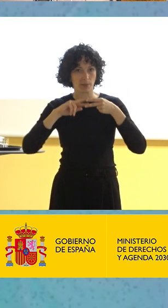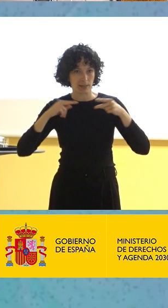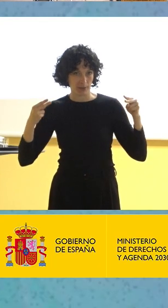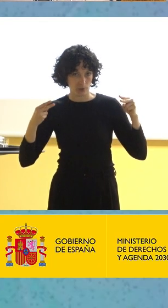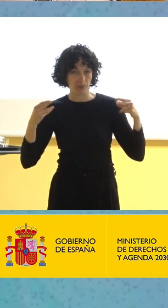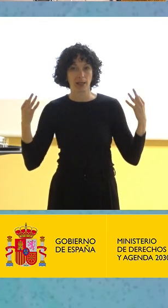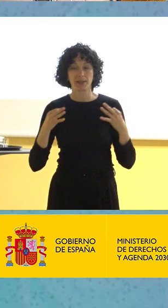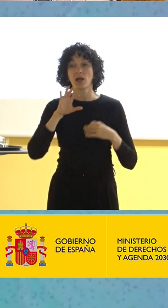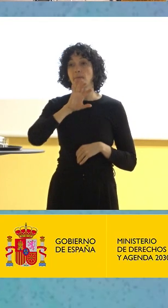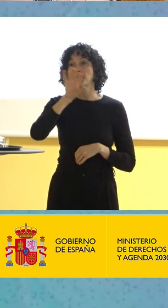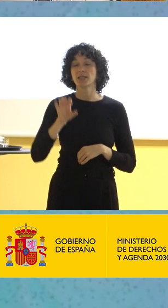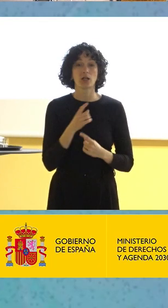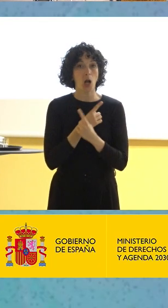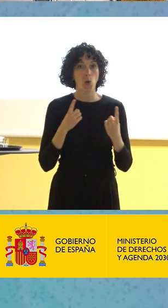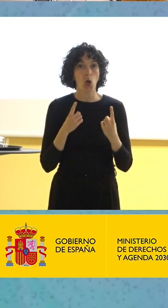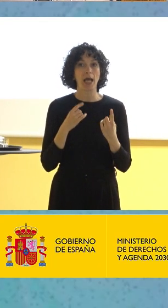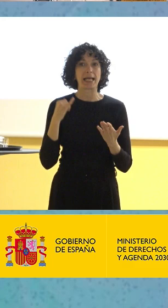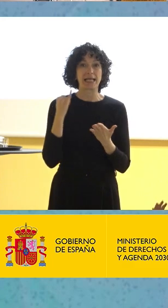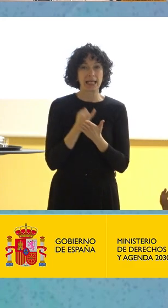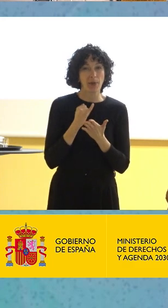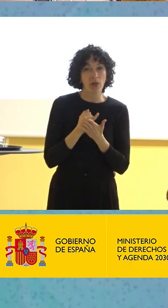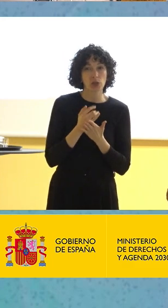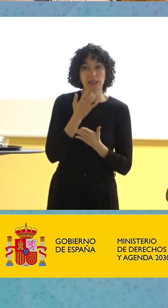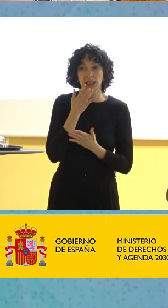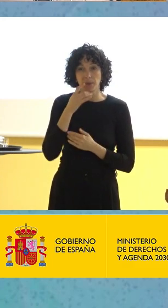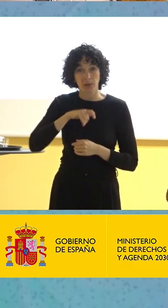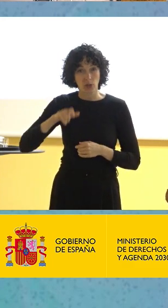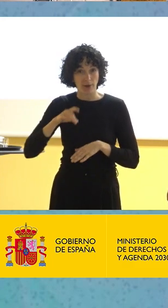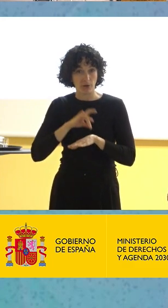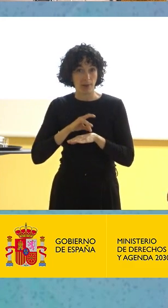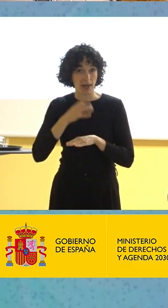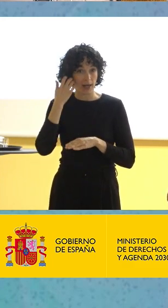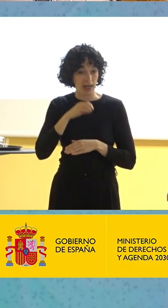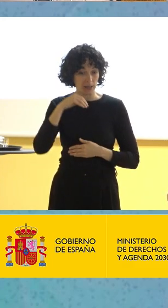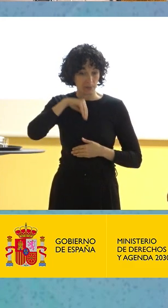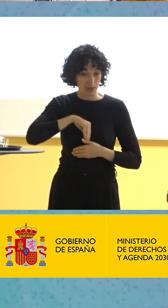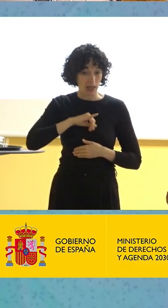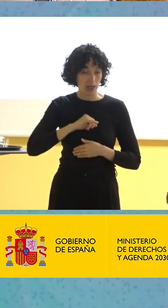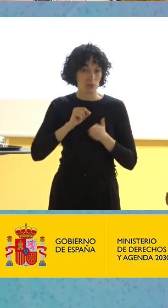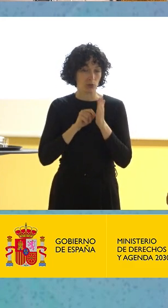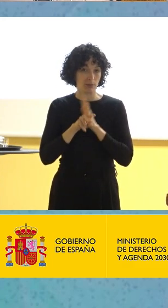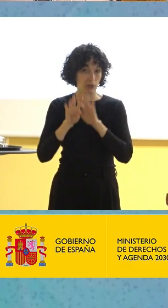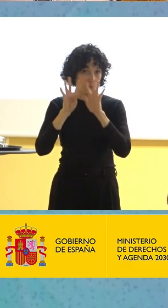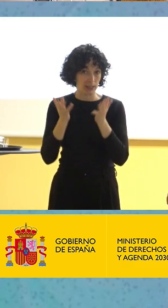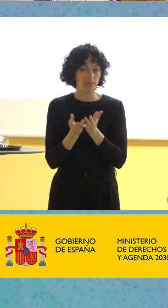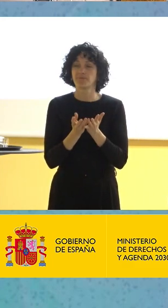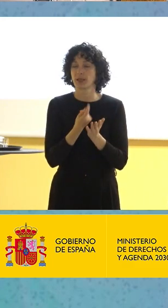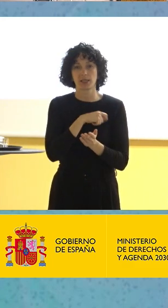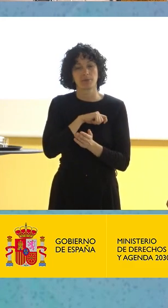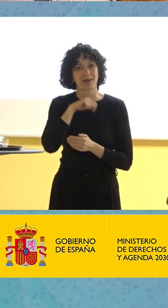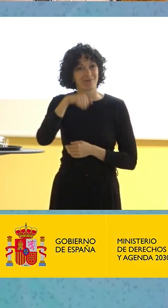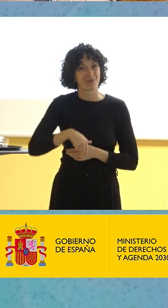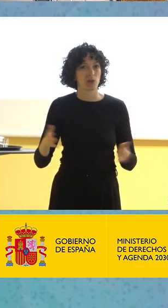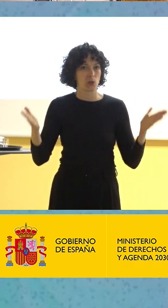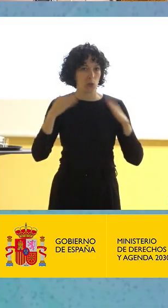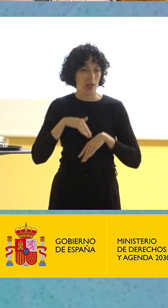que tienen cribados de portadores de enfermedades raras de carácter universal, en España no existen como tal, sino que más